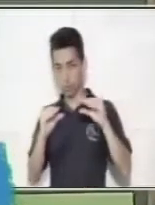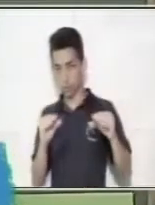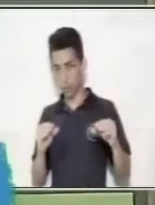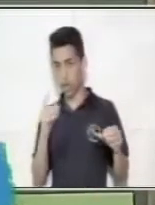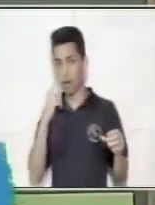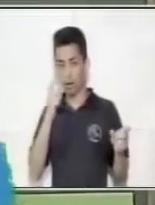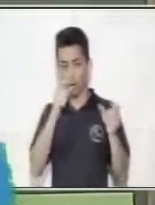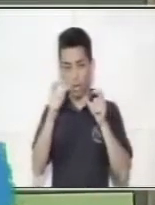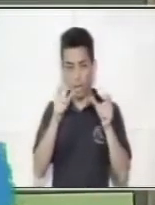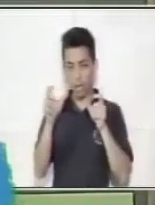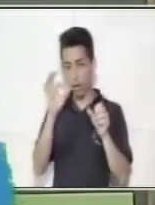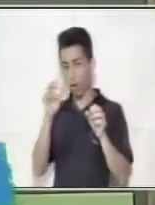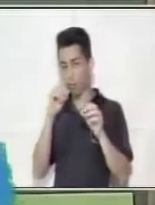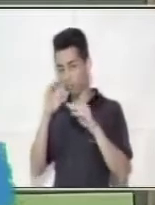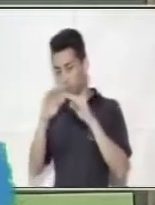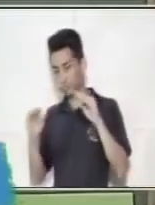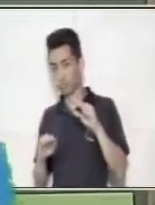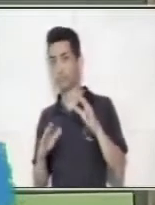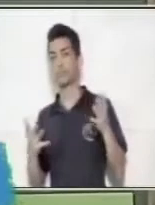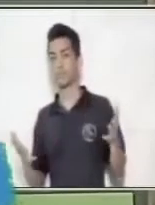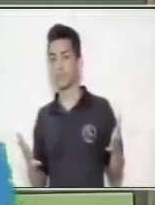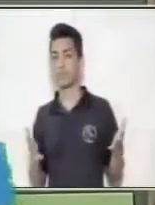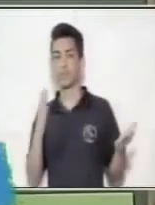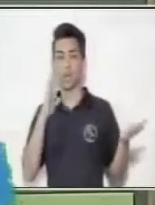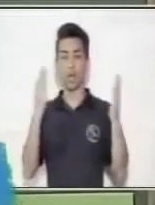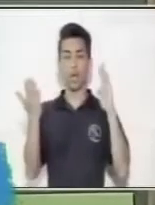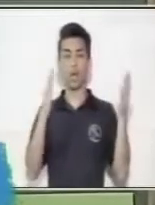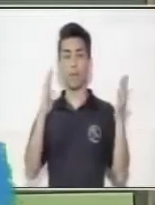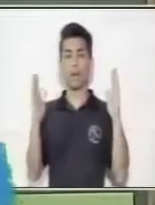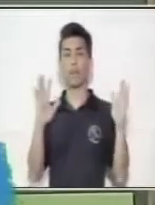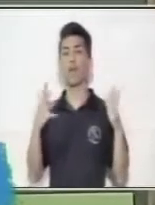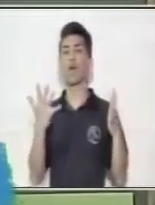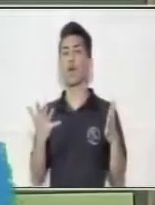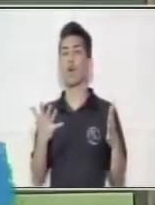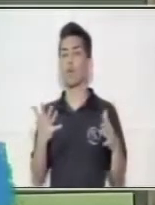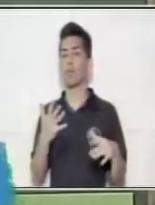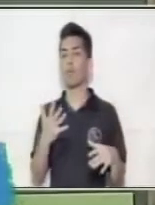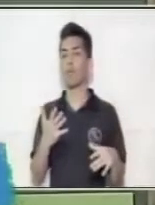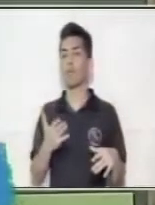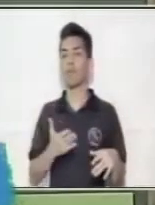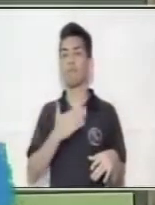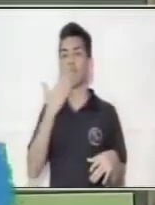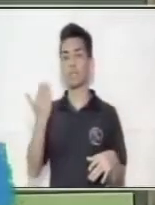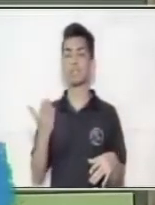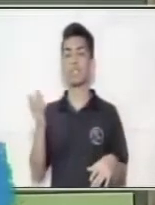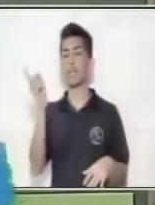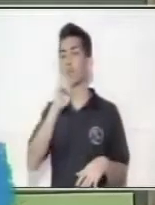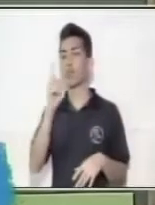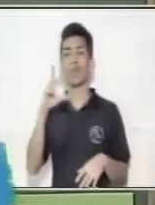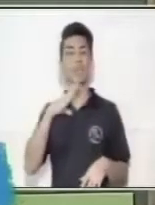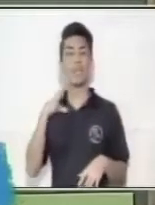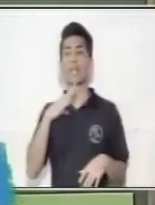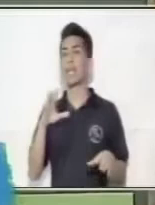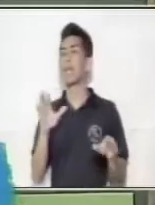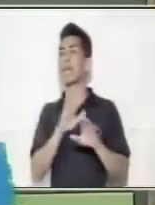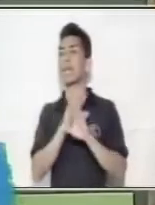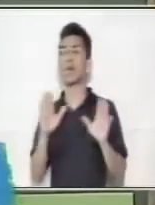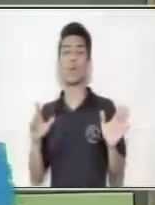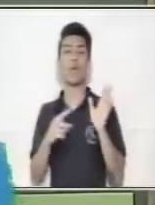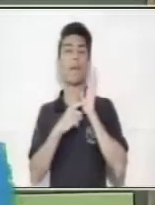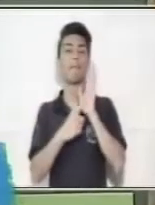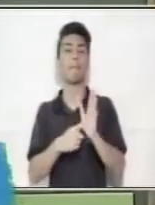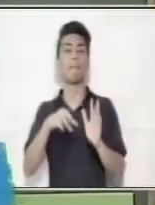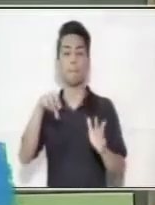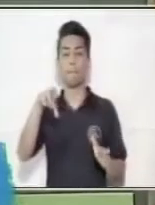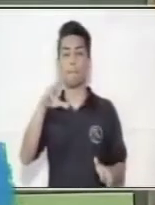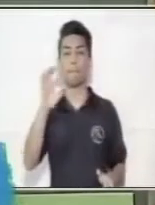o subordinadas. A comparación de las simples, entonces sabemos que las simples no tienen ninguna proposición